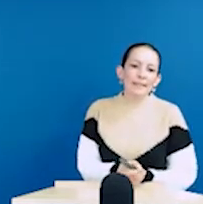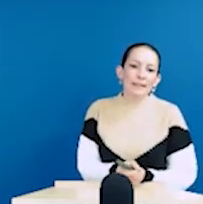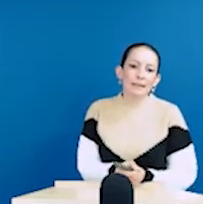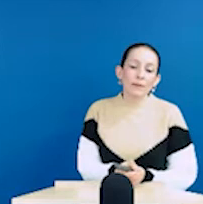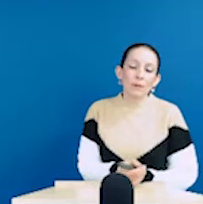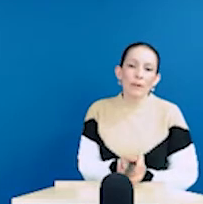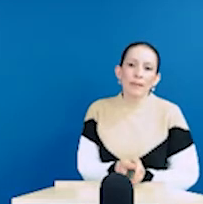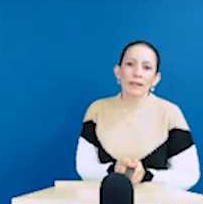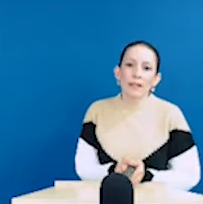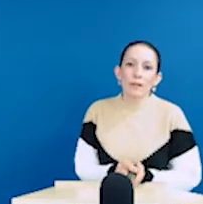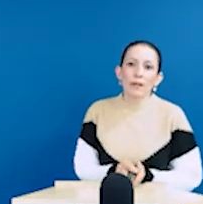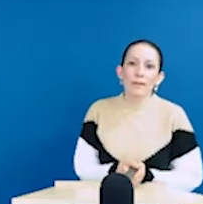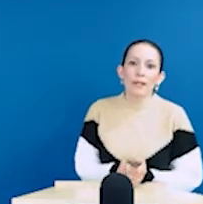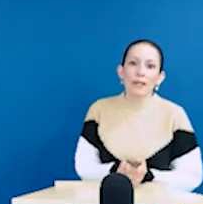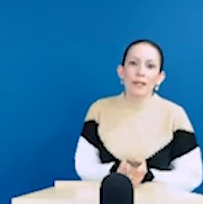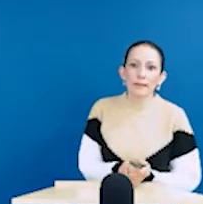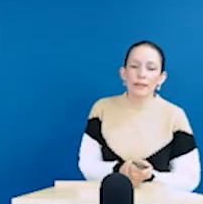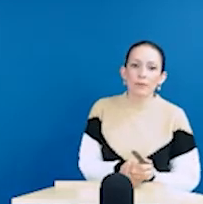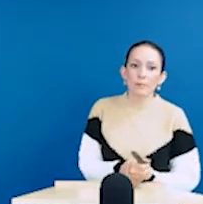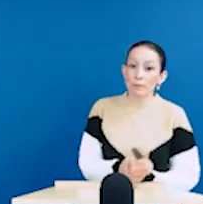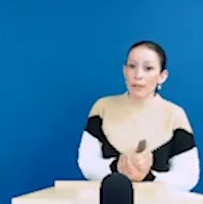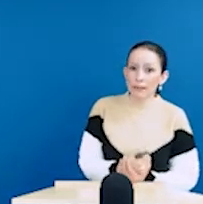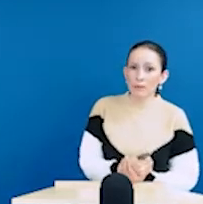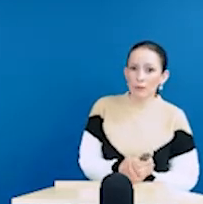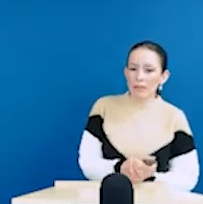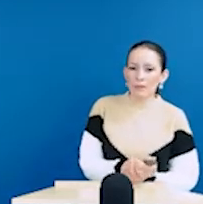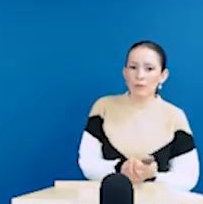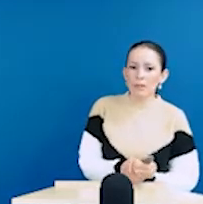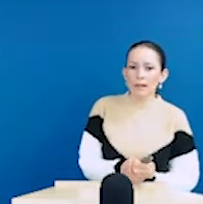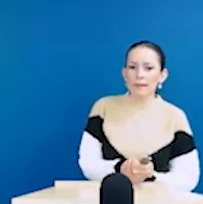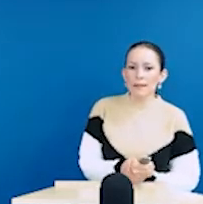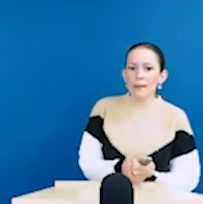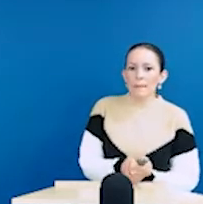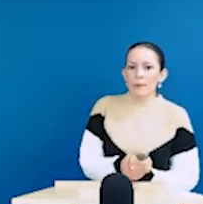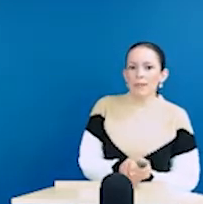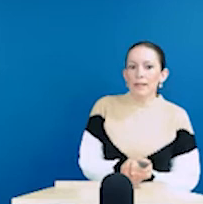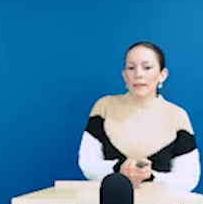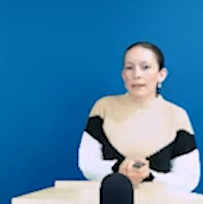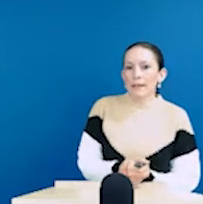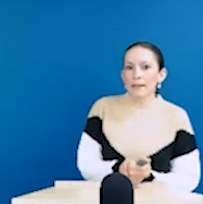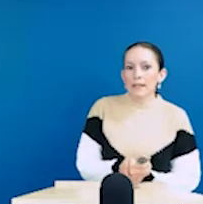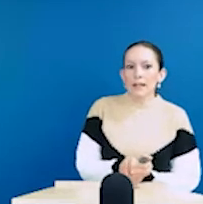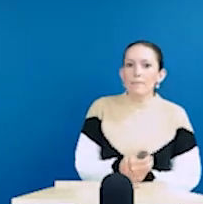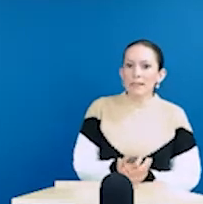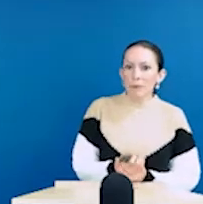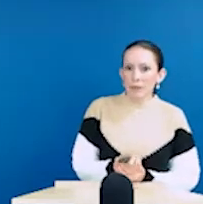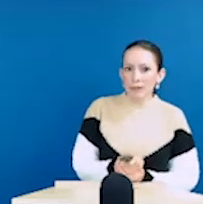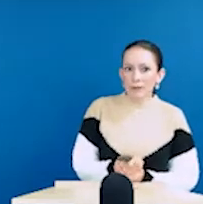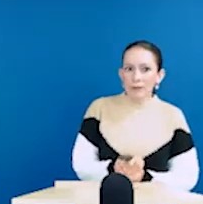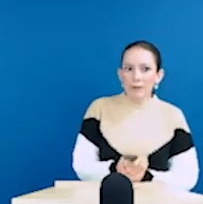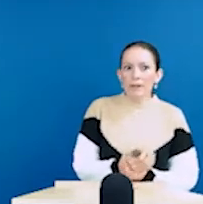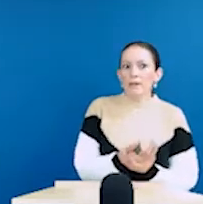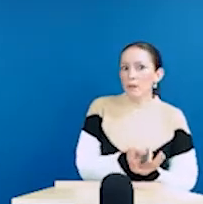Ese catéter obviamente requiere una vigilancia por parte de nosotros las auxiliares porque tiene el